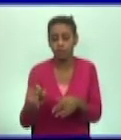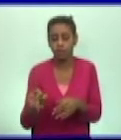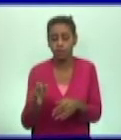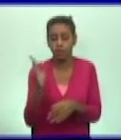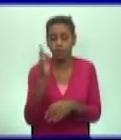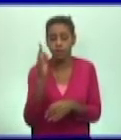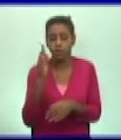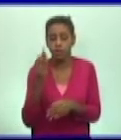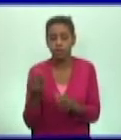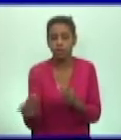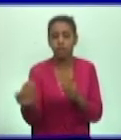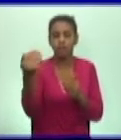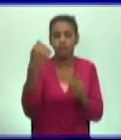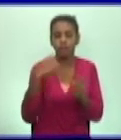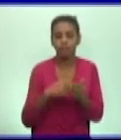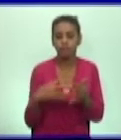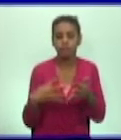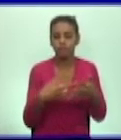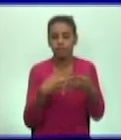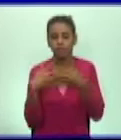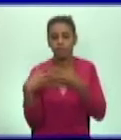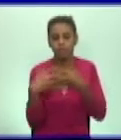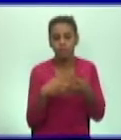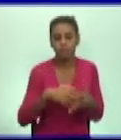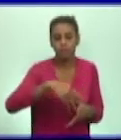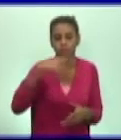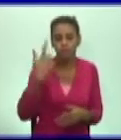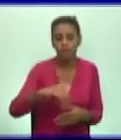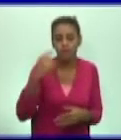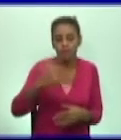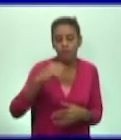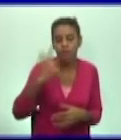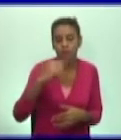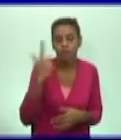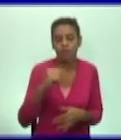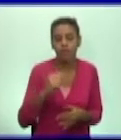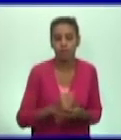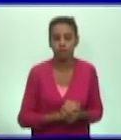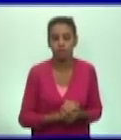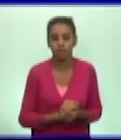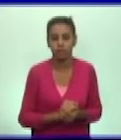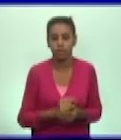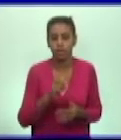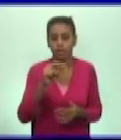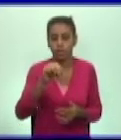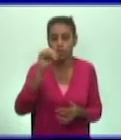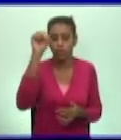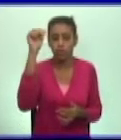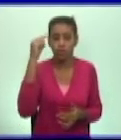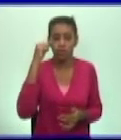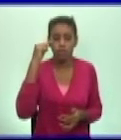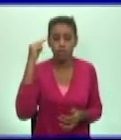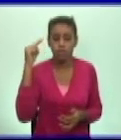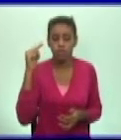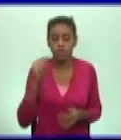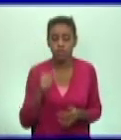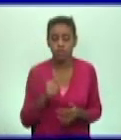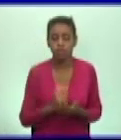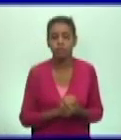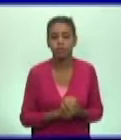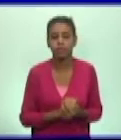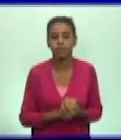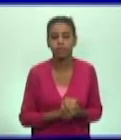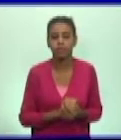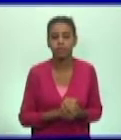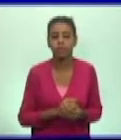los asuntos internos de esa región del país, del norte de Vietnam. Y miren ustedes, primero impuso y sustituyó